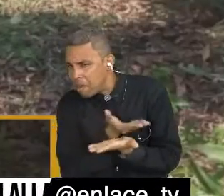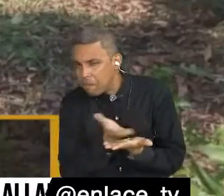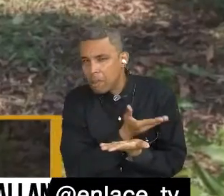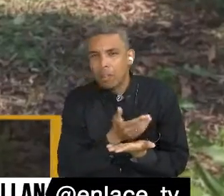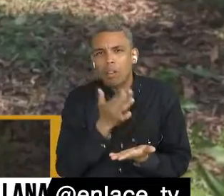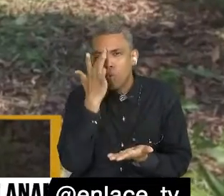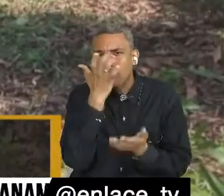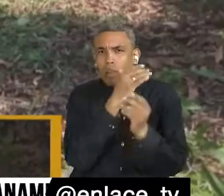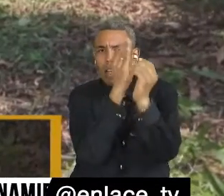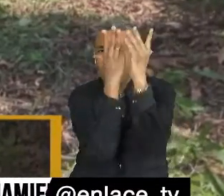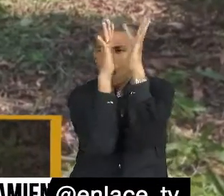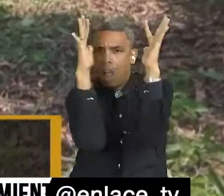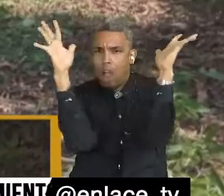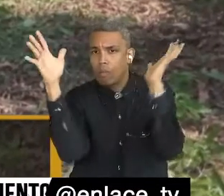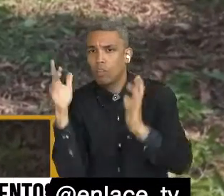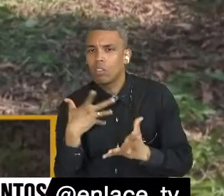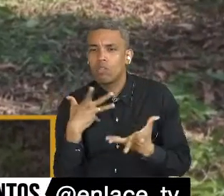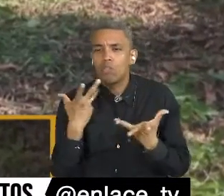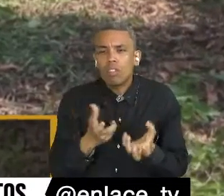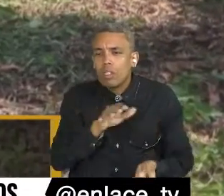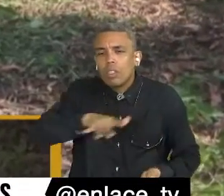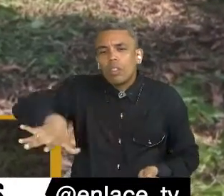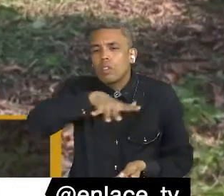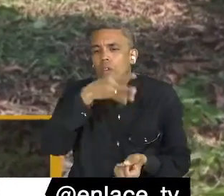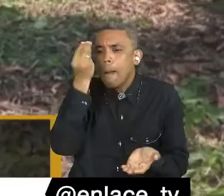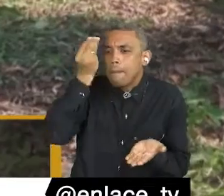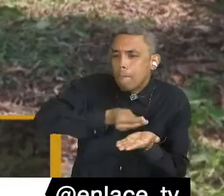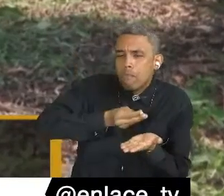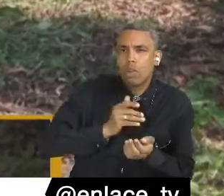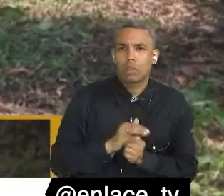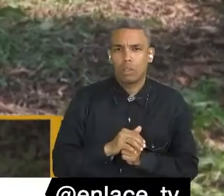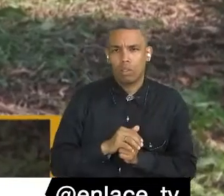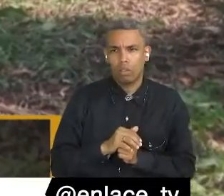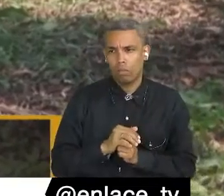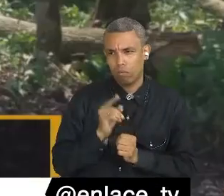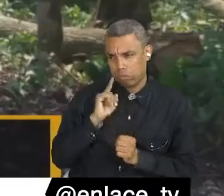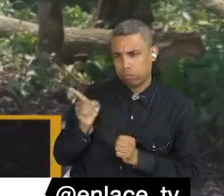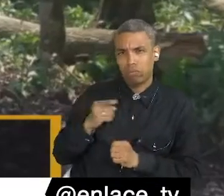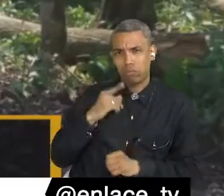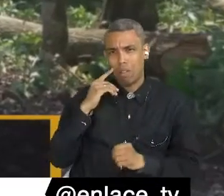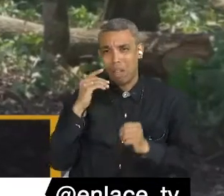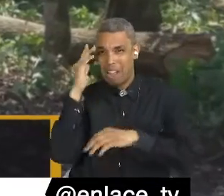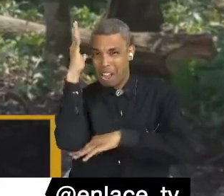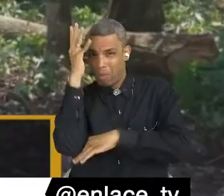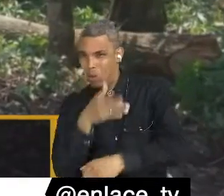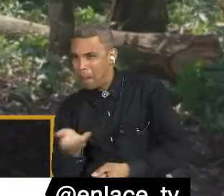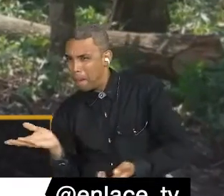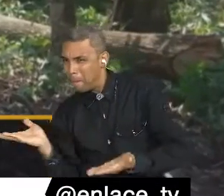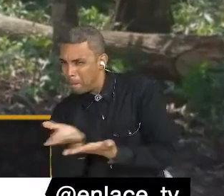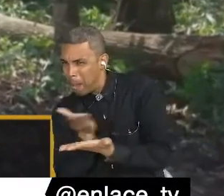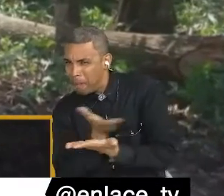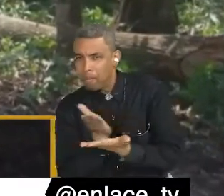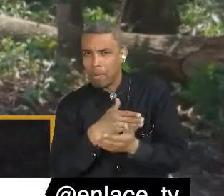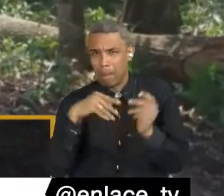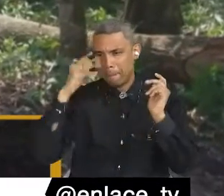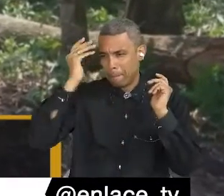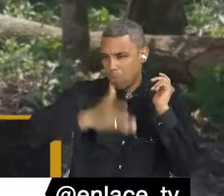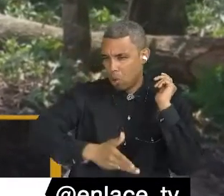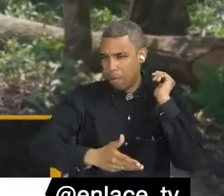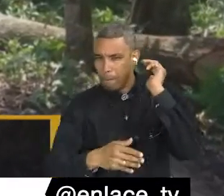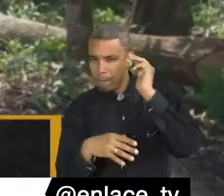tenían permiso de la comunidad ambiental, ya habían talado al menos 7 árboles, como se ve en estas fotografías, en el sector conocido como La Gorgona del